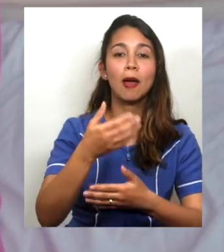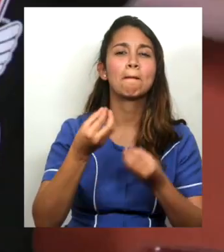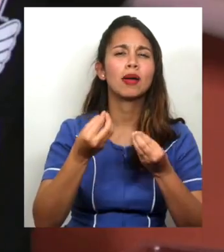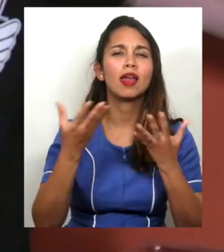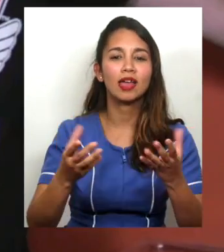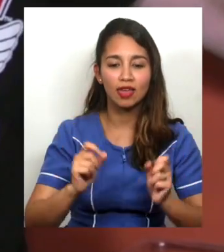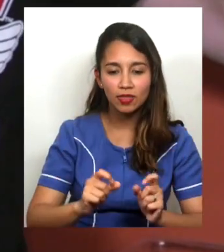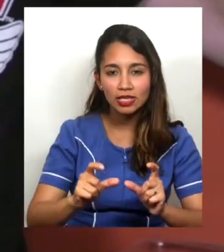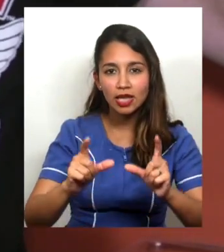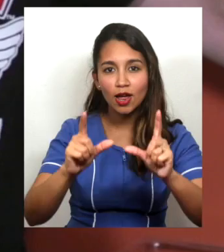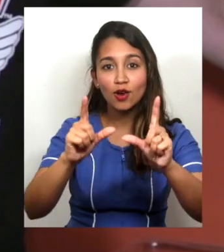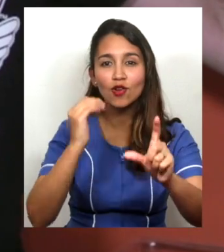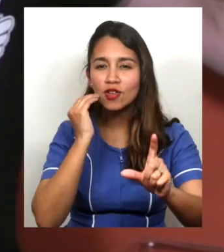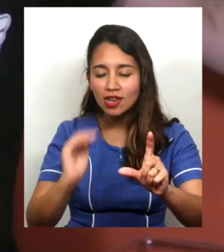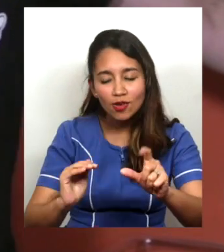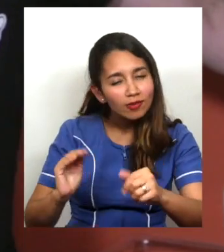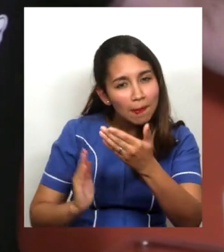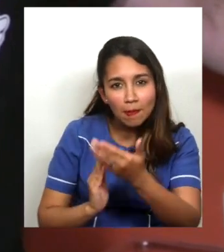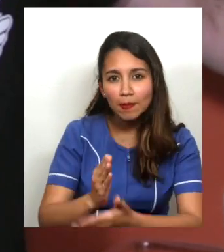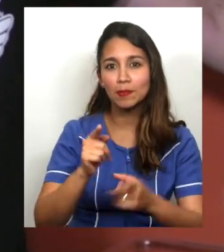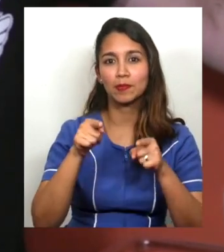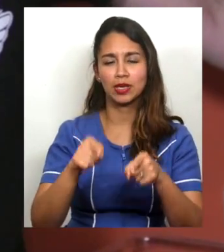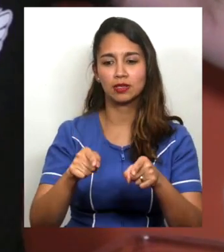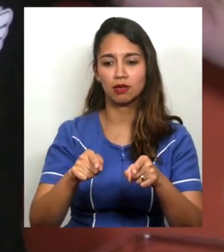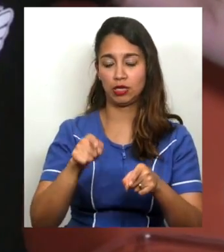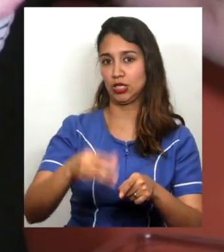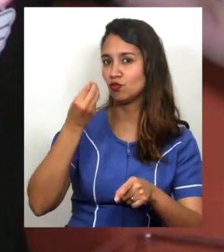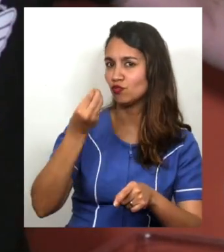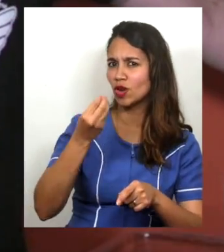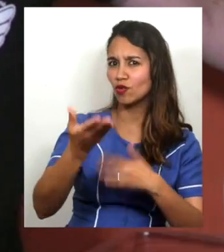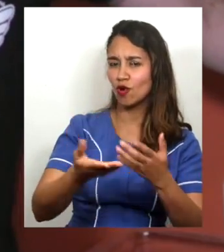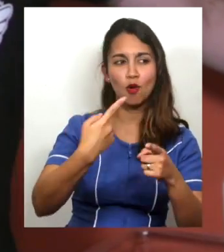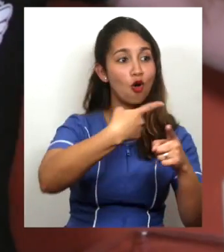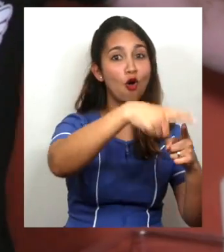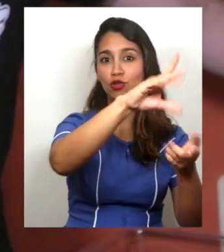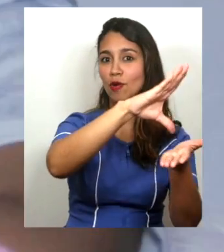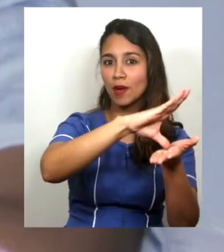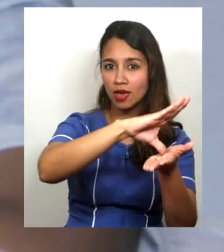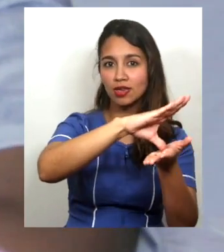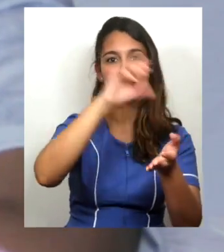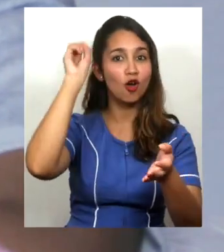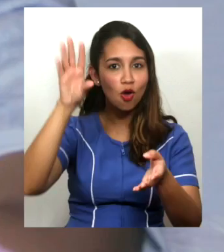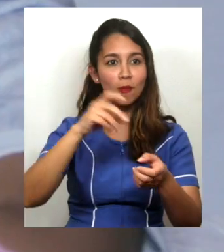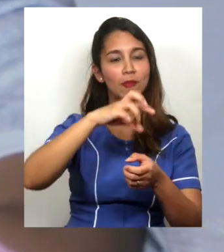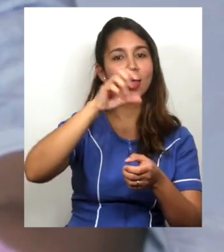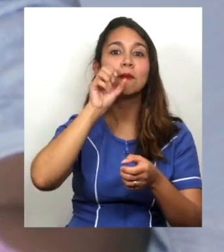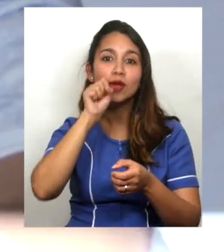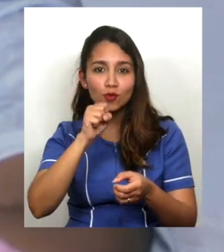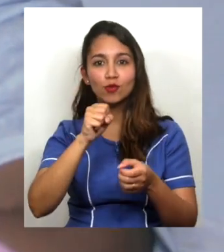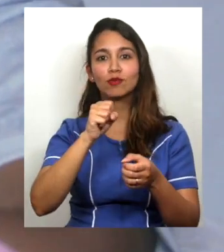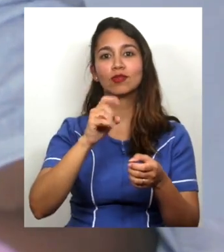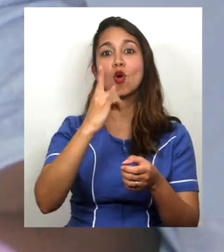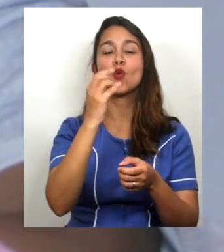política pública eficaz para el desarrollo integral de la primera infancia. Es tal su éxito que está siendo implementado en países tales